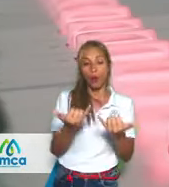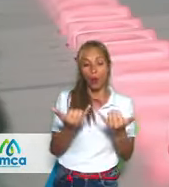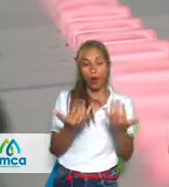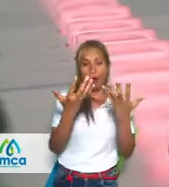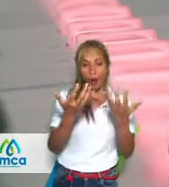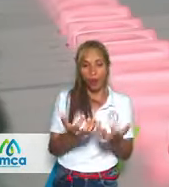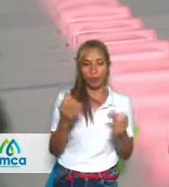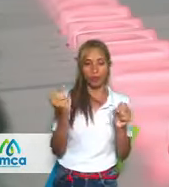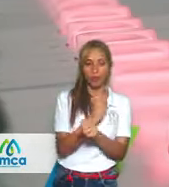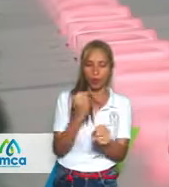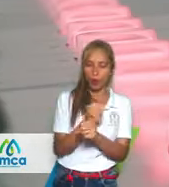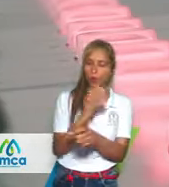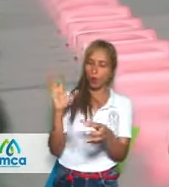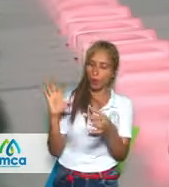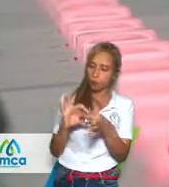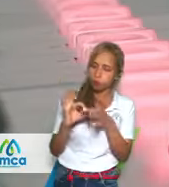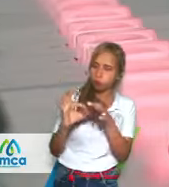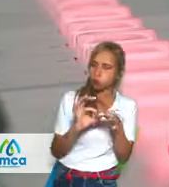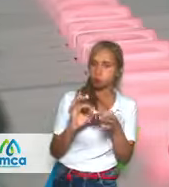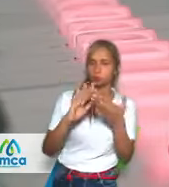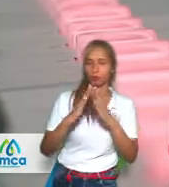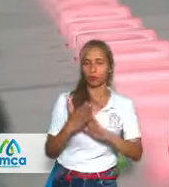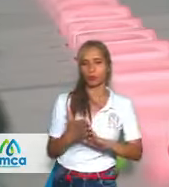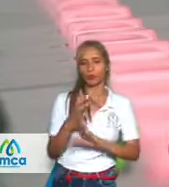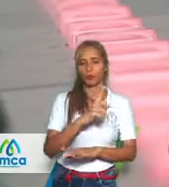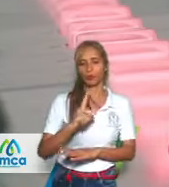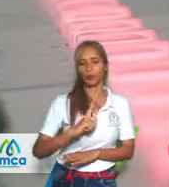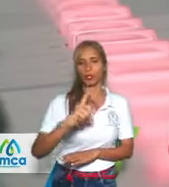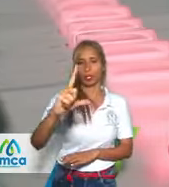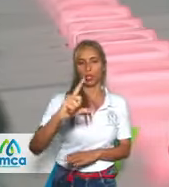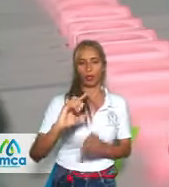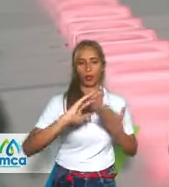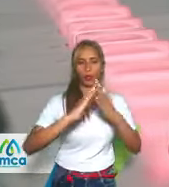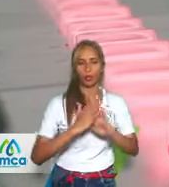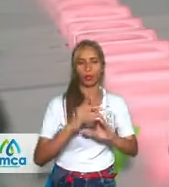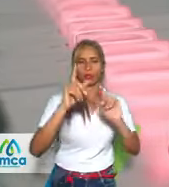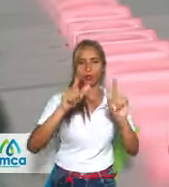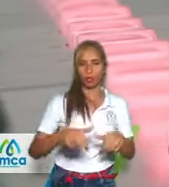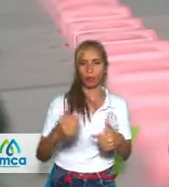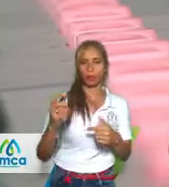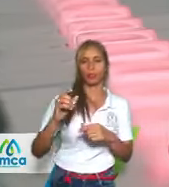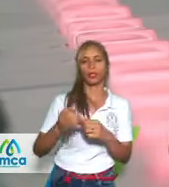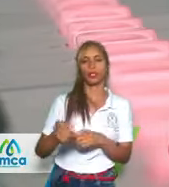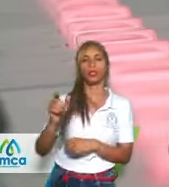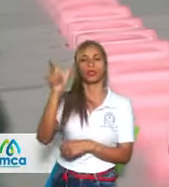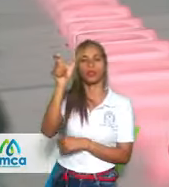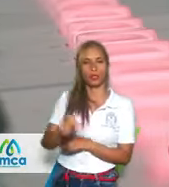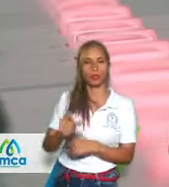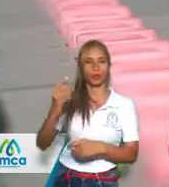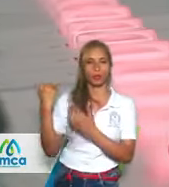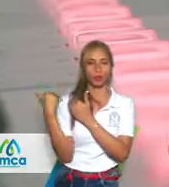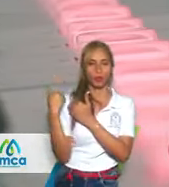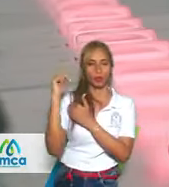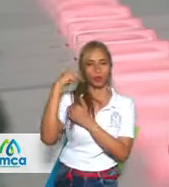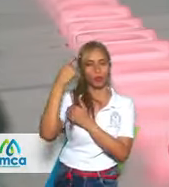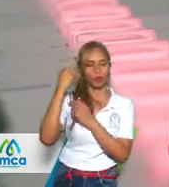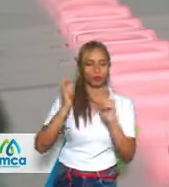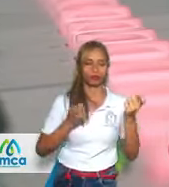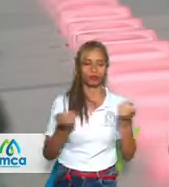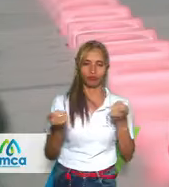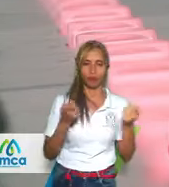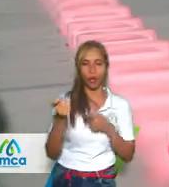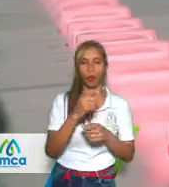con la comunidad, los líderes comunitarios y la corregiduría en una actividad que promueva el cuidado por el corregimiento de Barcelona.